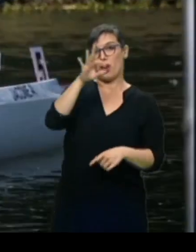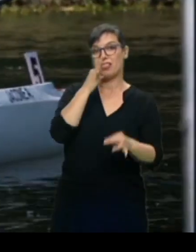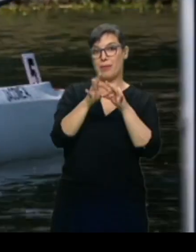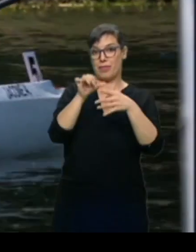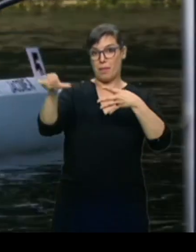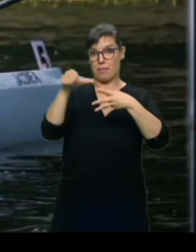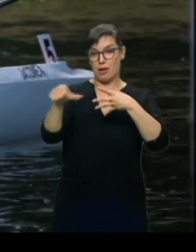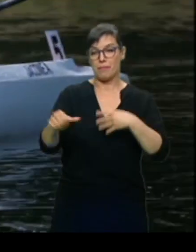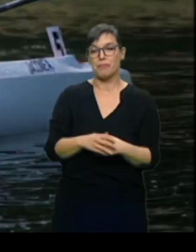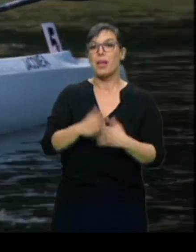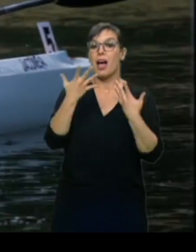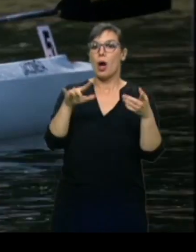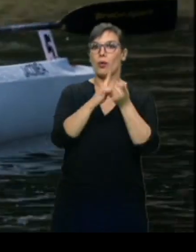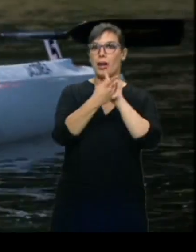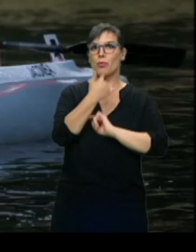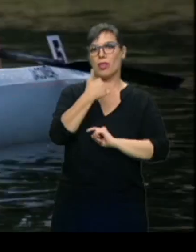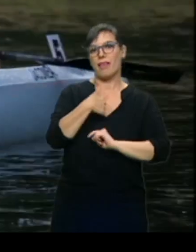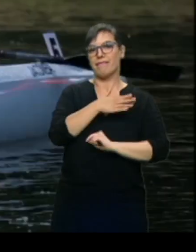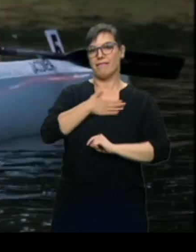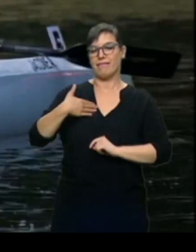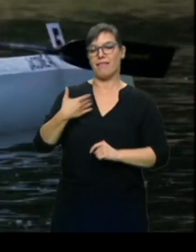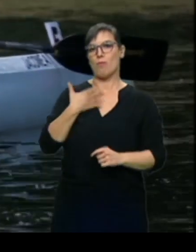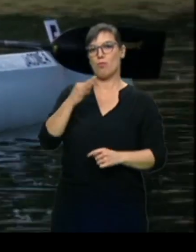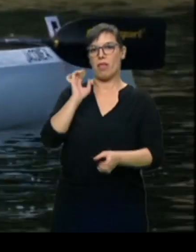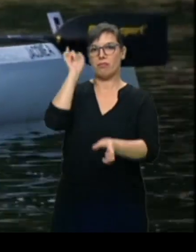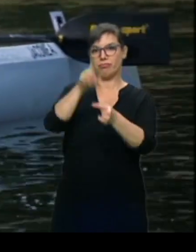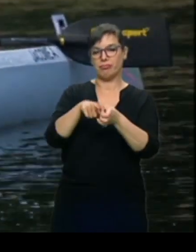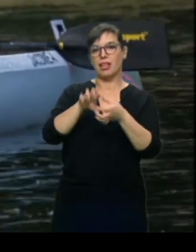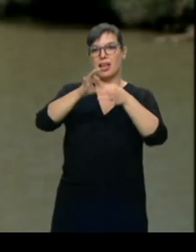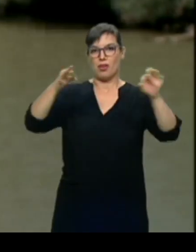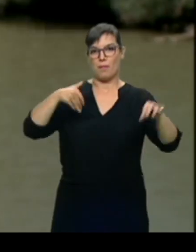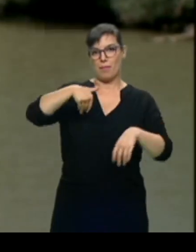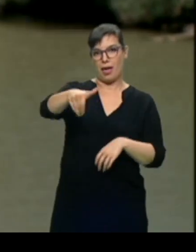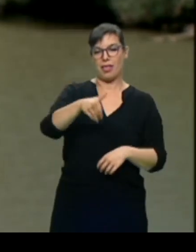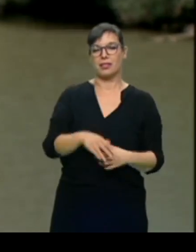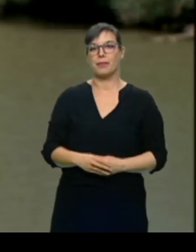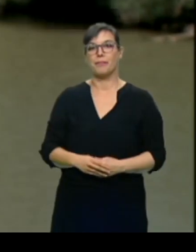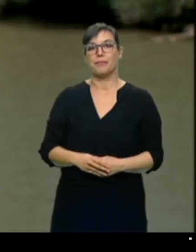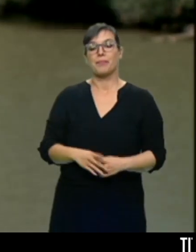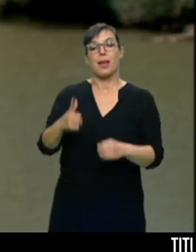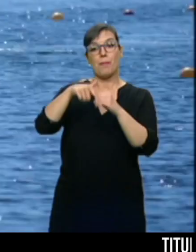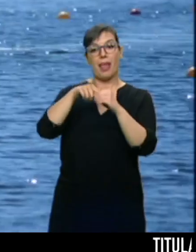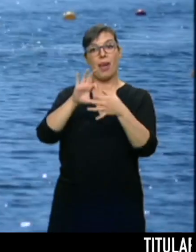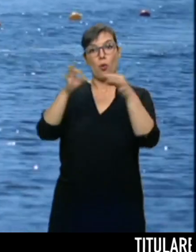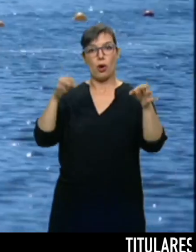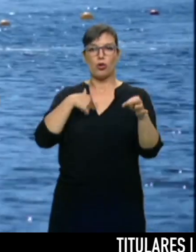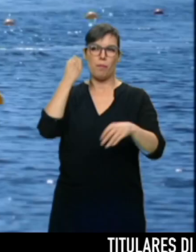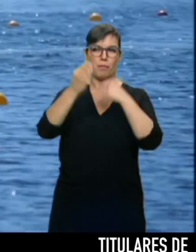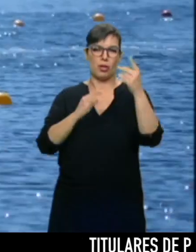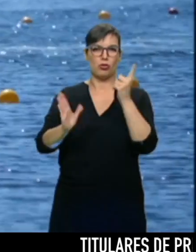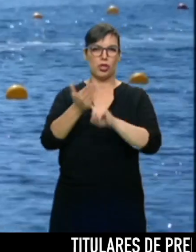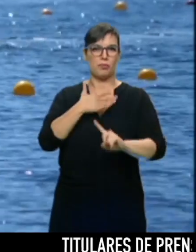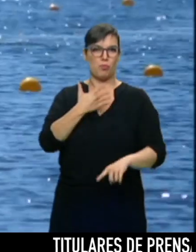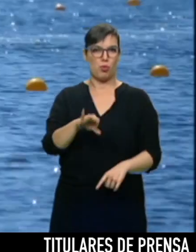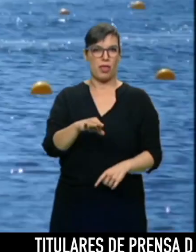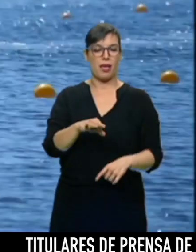septiembre. Pese al cambio, confía en poder representar a España en las próximas Olimpiadas. La plaza para los Juegos la veo bastante asequible igualmente.